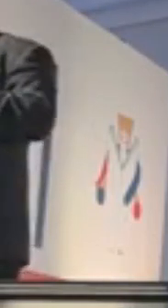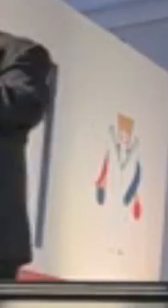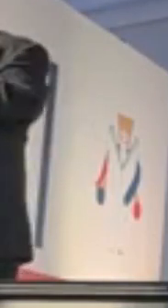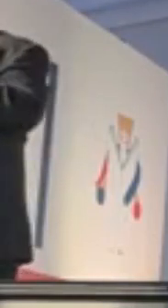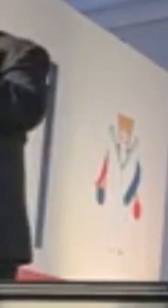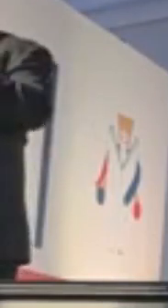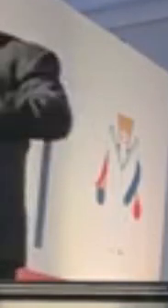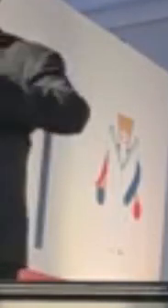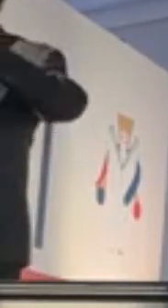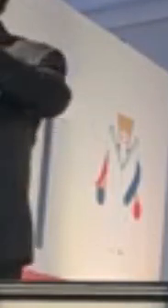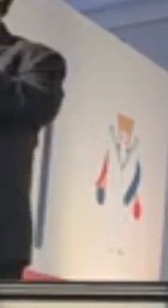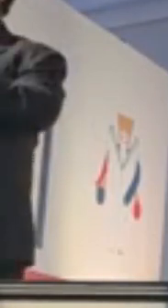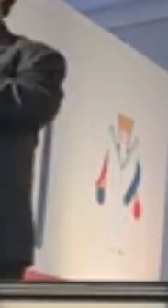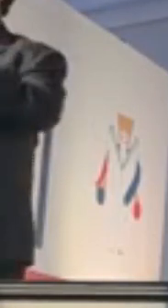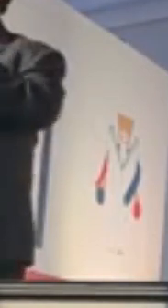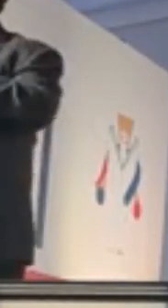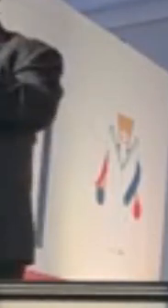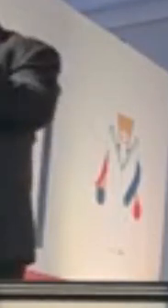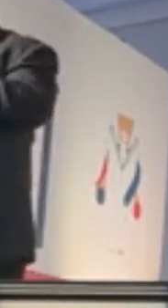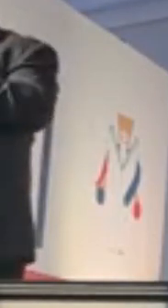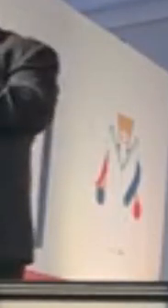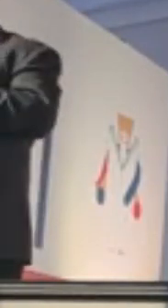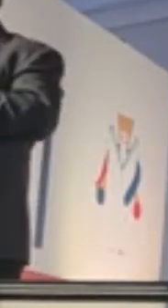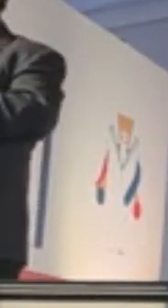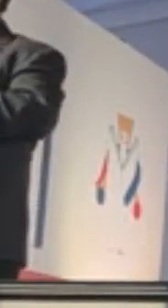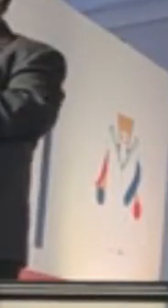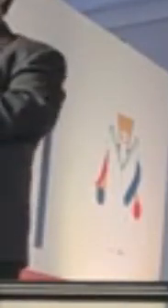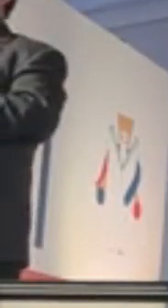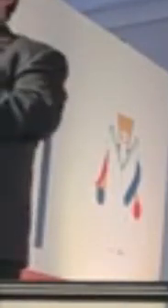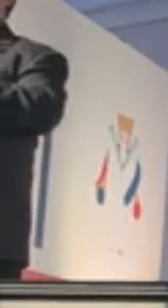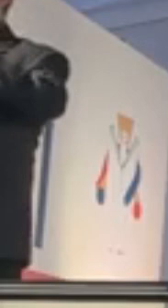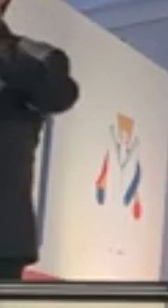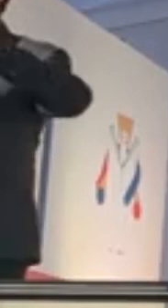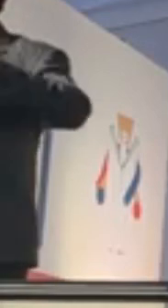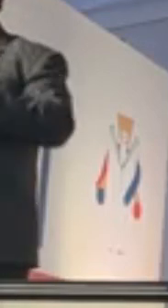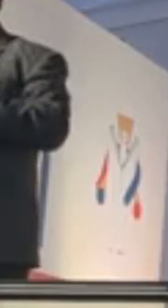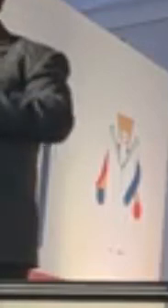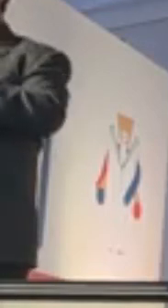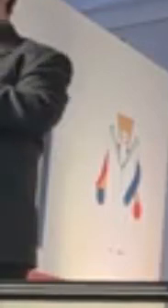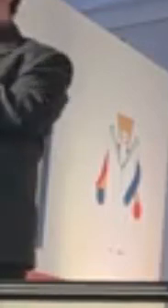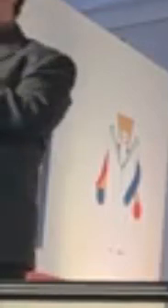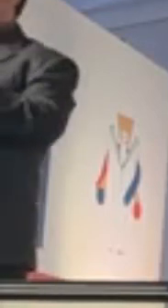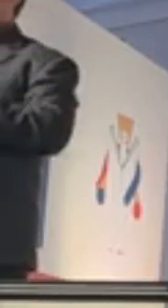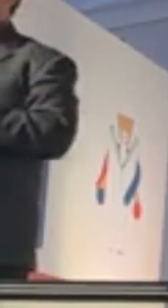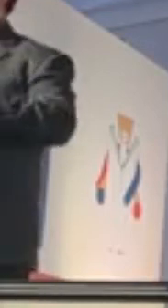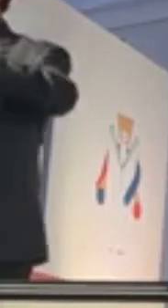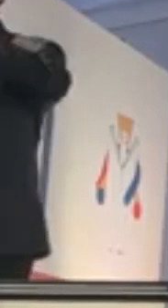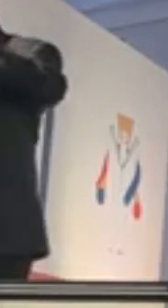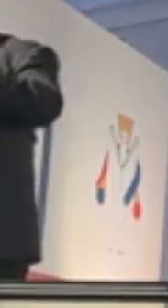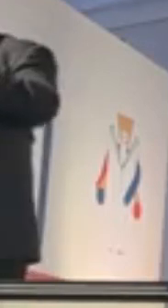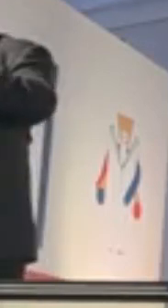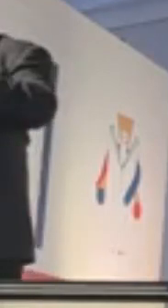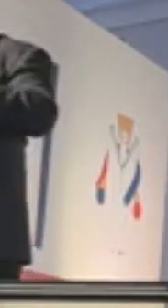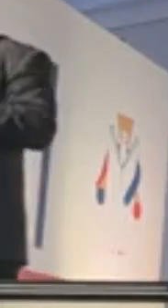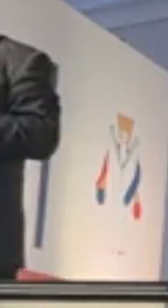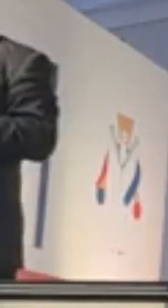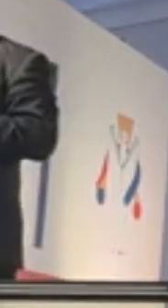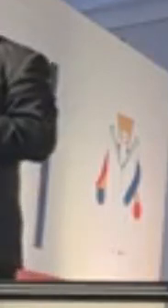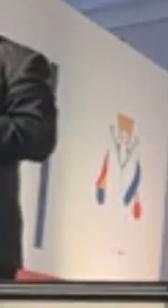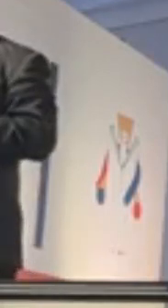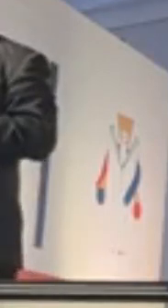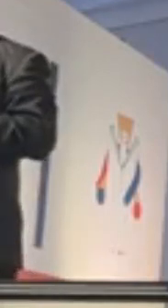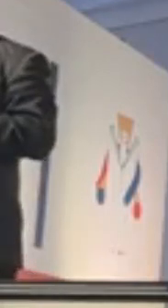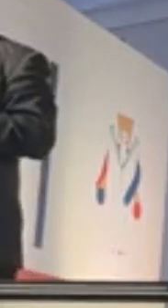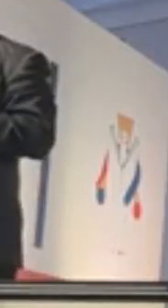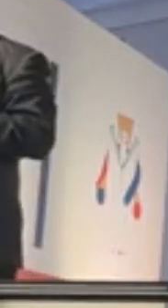más elemental y no es solo ahí, es en todo el país. Entonces, no es un tema de que